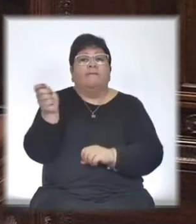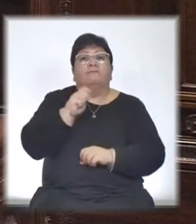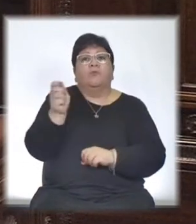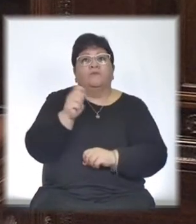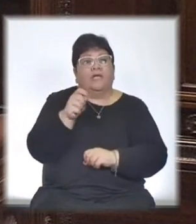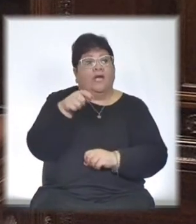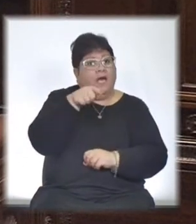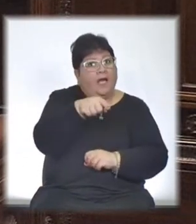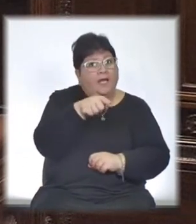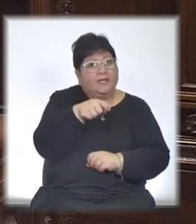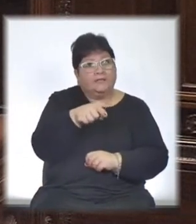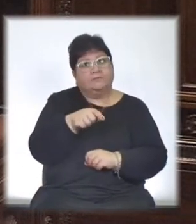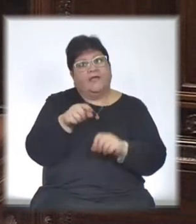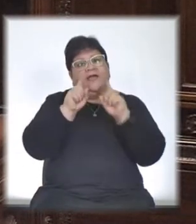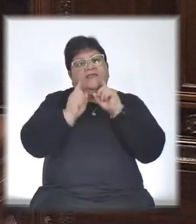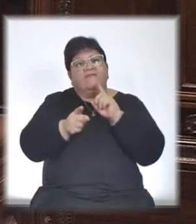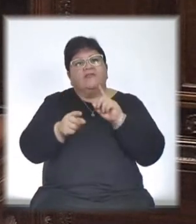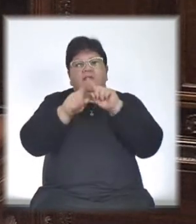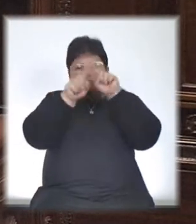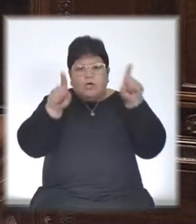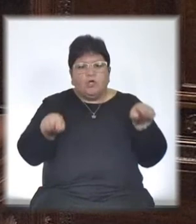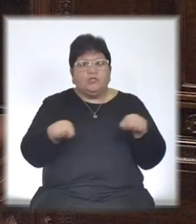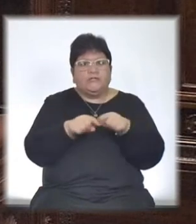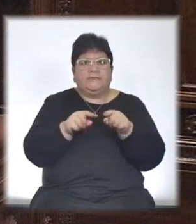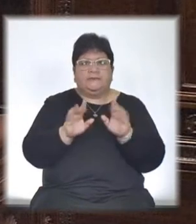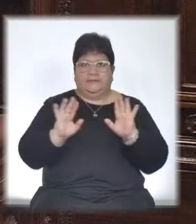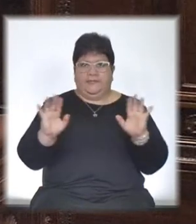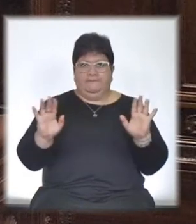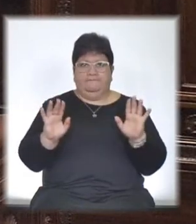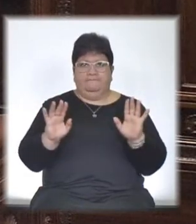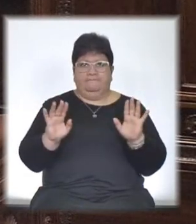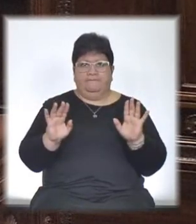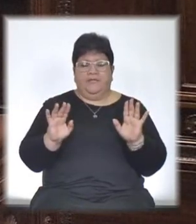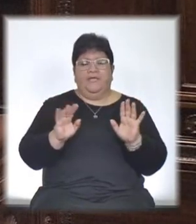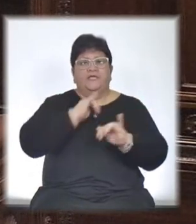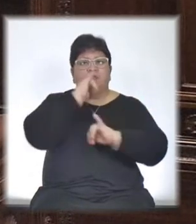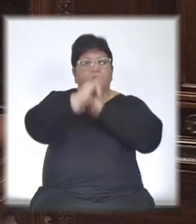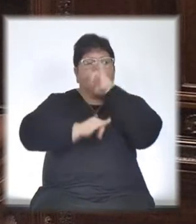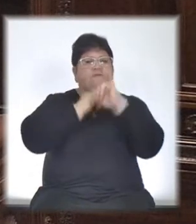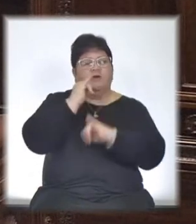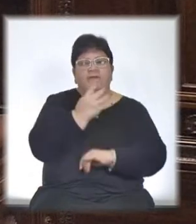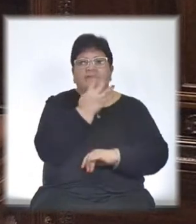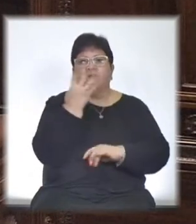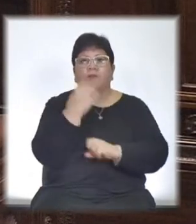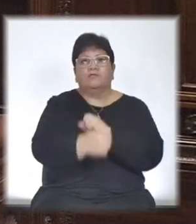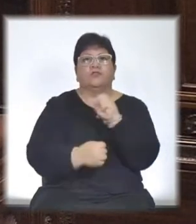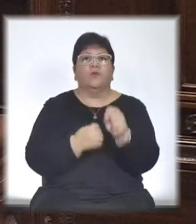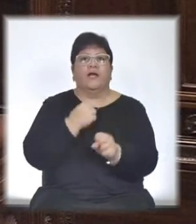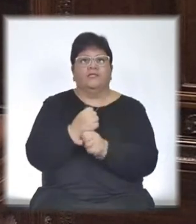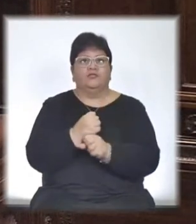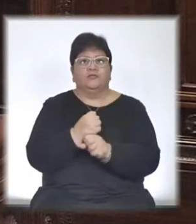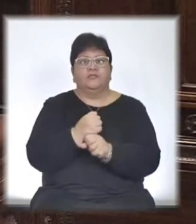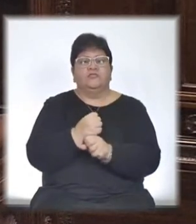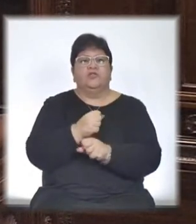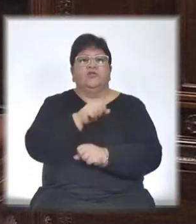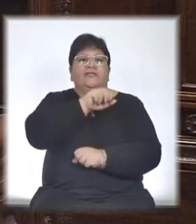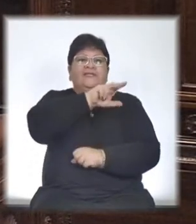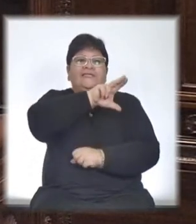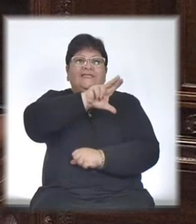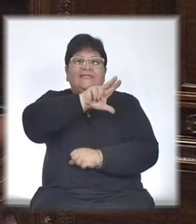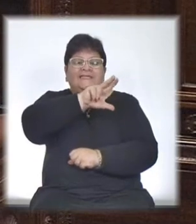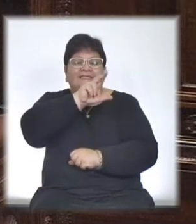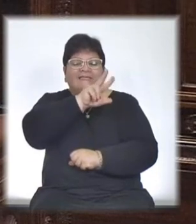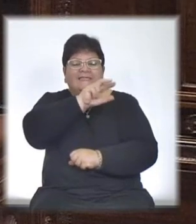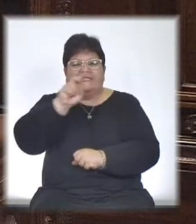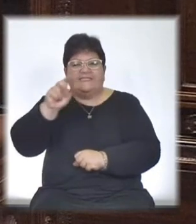Estado. Según el informe, en un periodo de 4 años se informaron alrededor de 300.000 formularios,